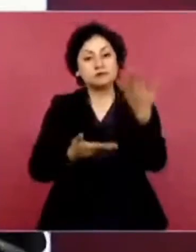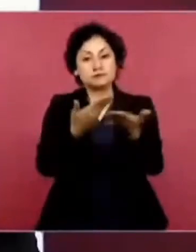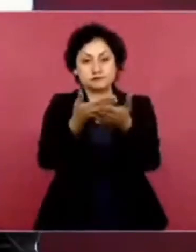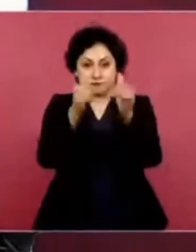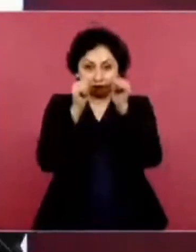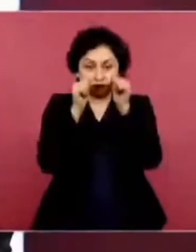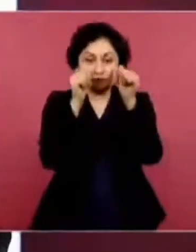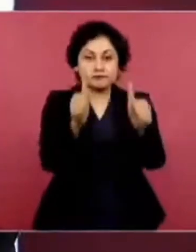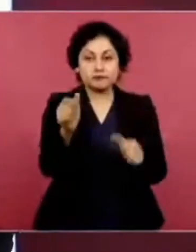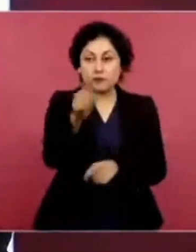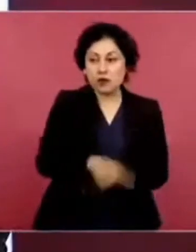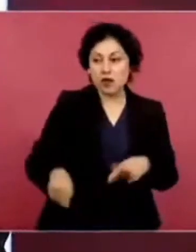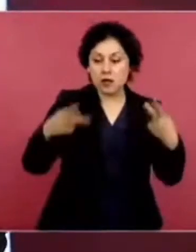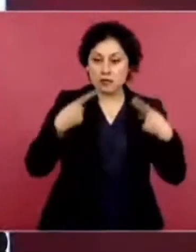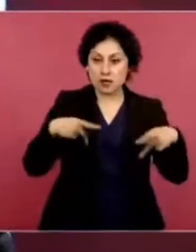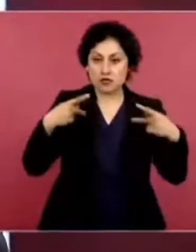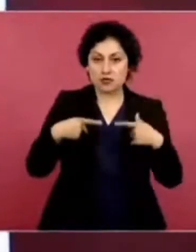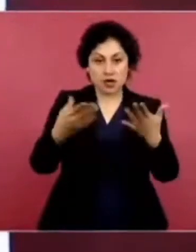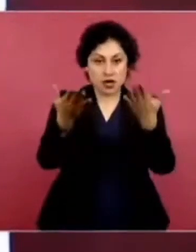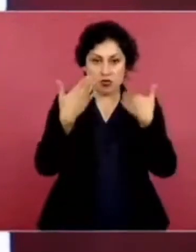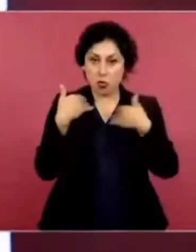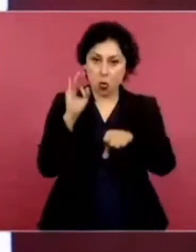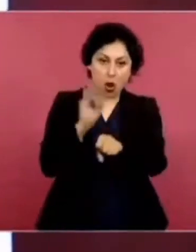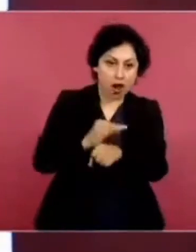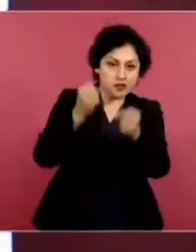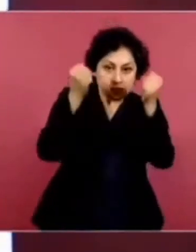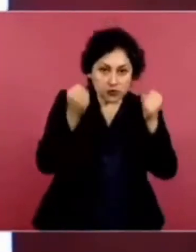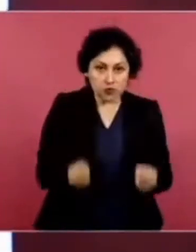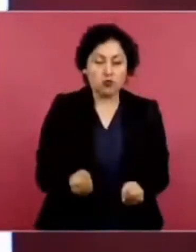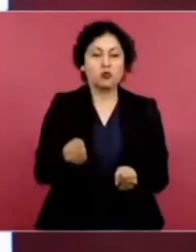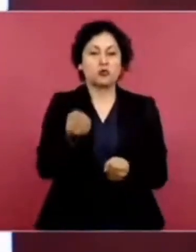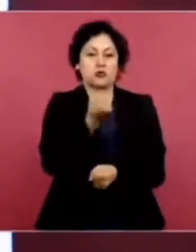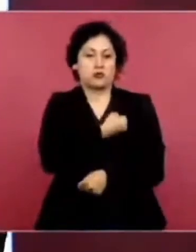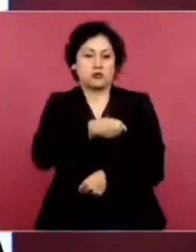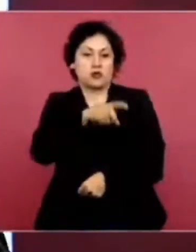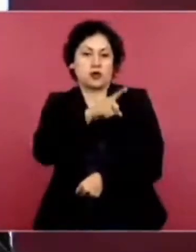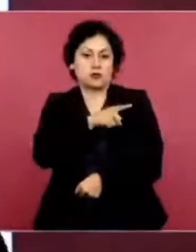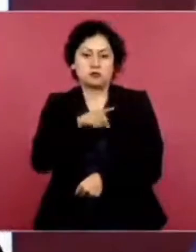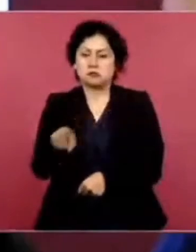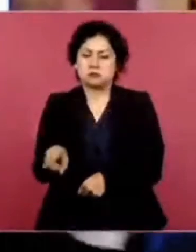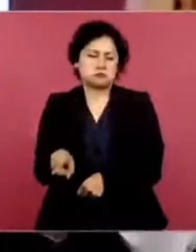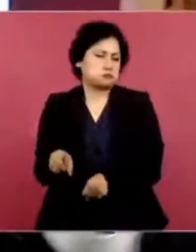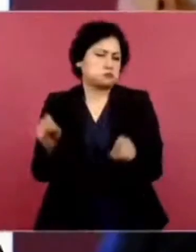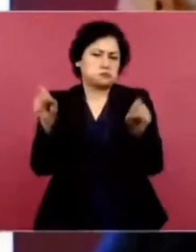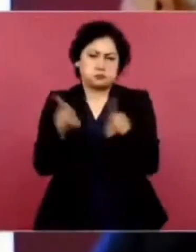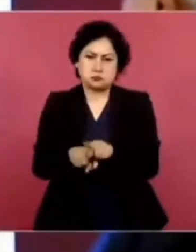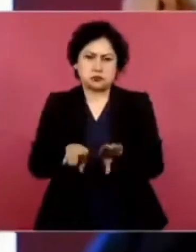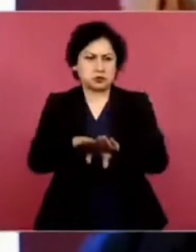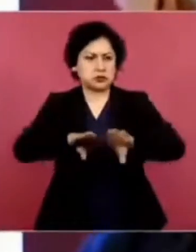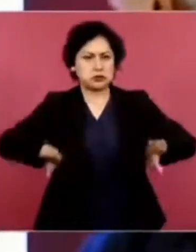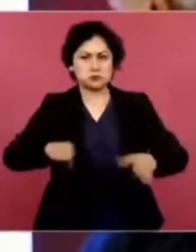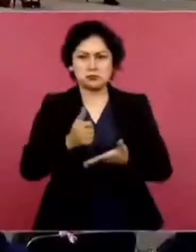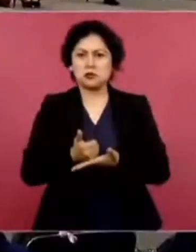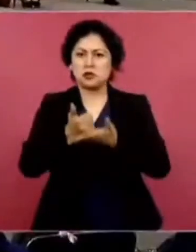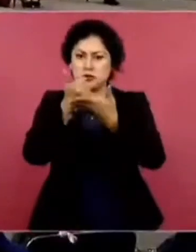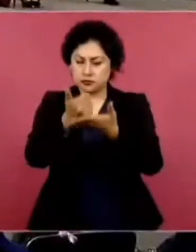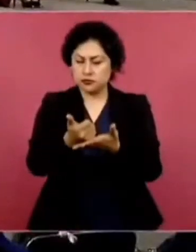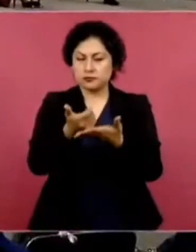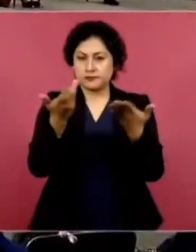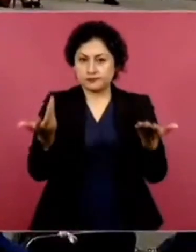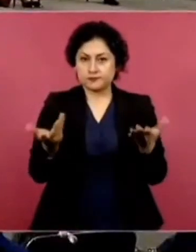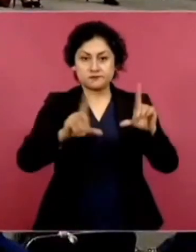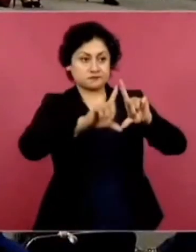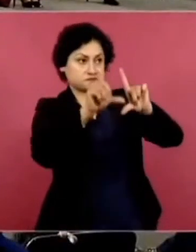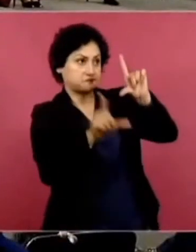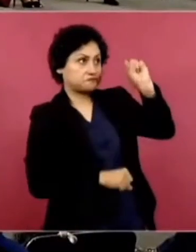social de manera gratuita, con calidad y con los mismos estándares en cualquier parte del país,